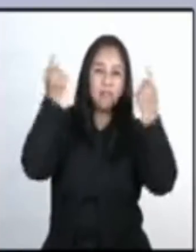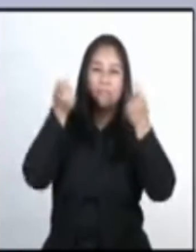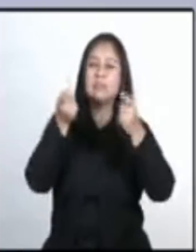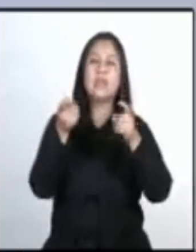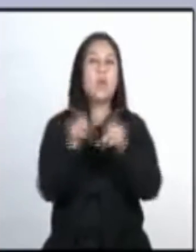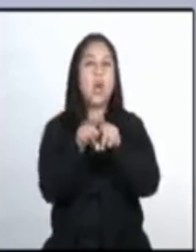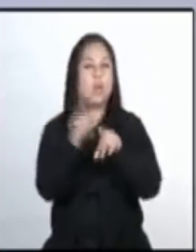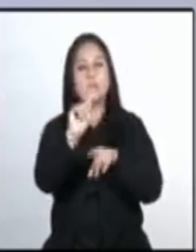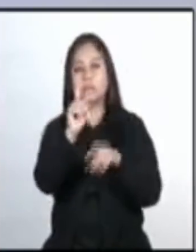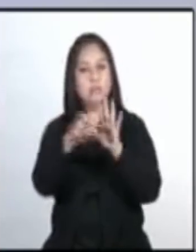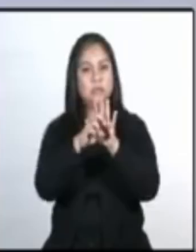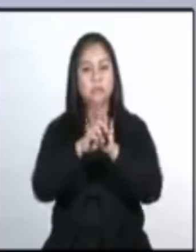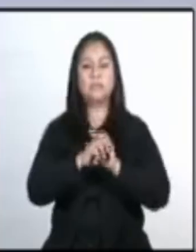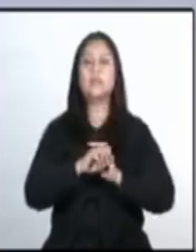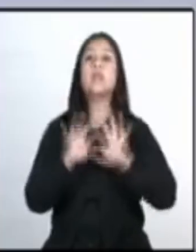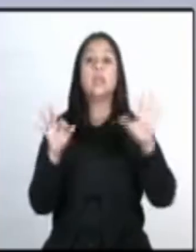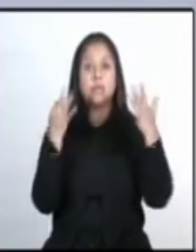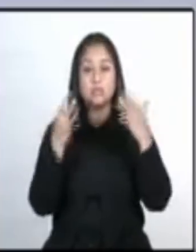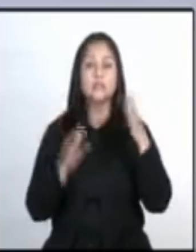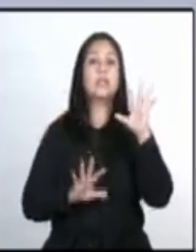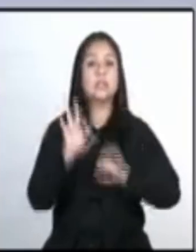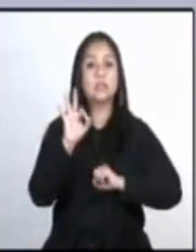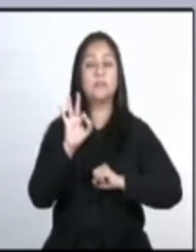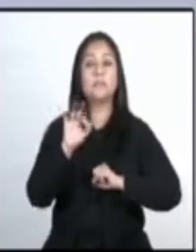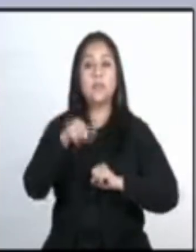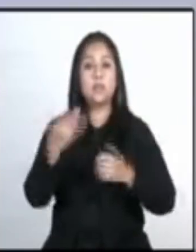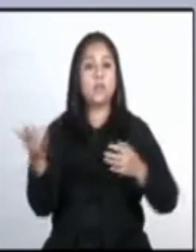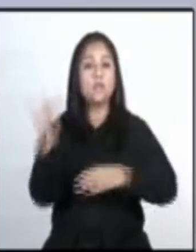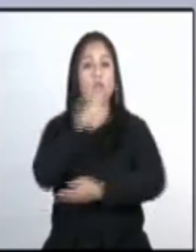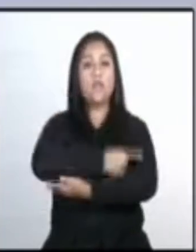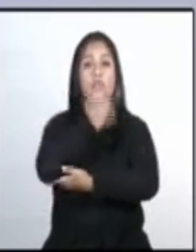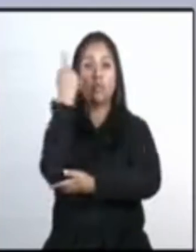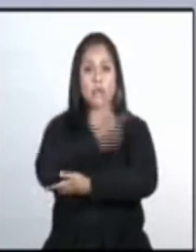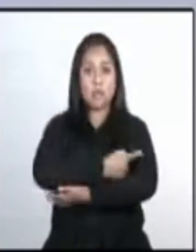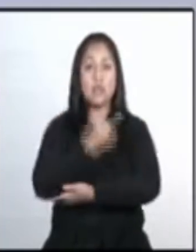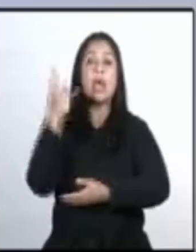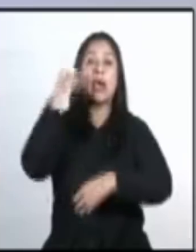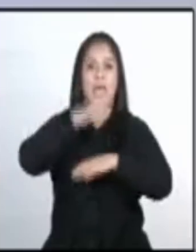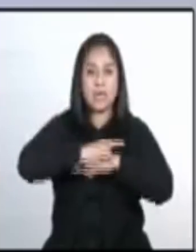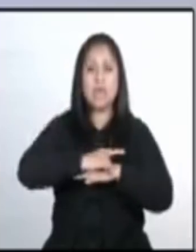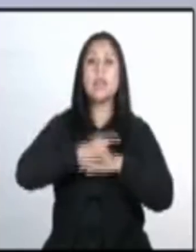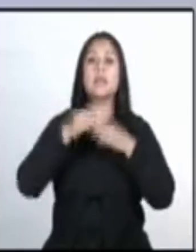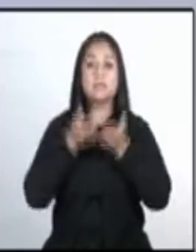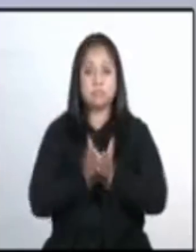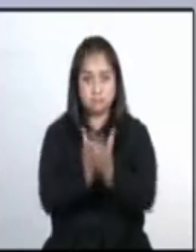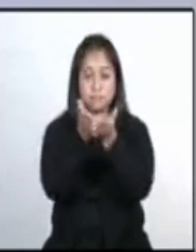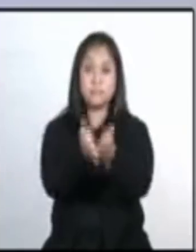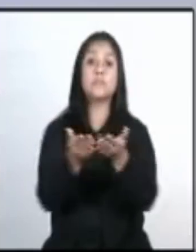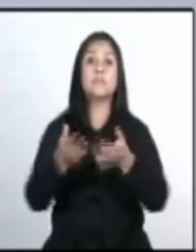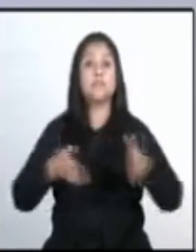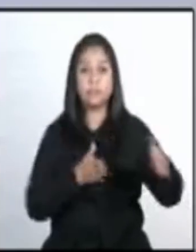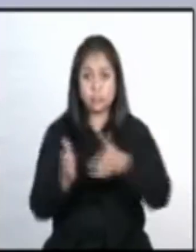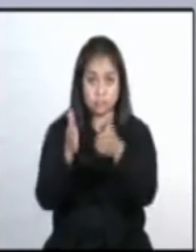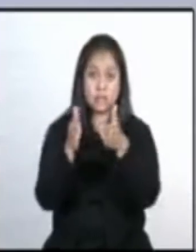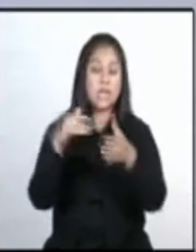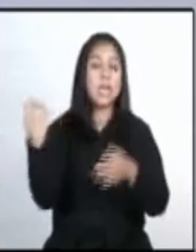similares. Décimo tercero, se cierran las fronteras aéreas, terrestres y marítimas en todo el